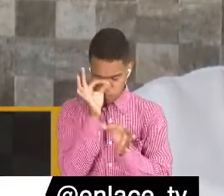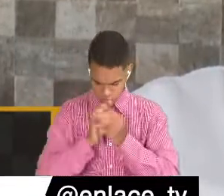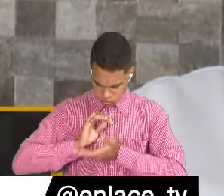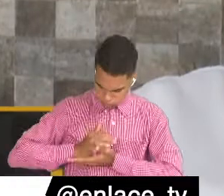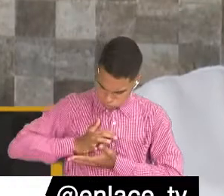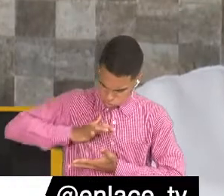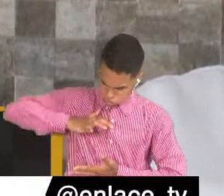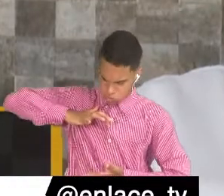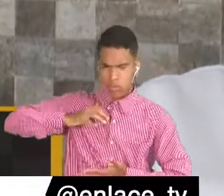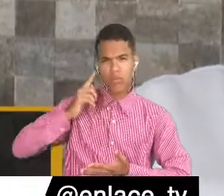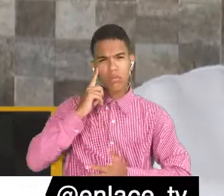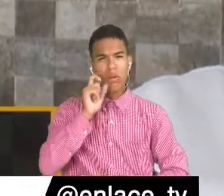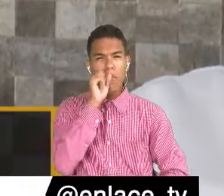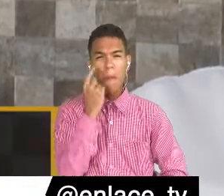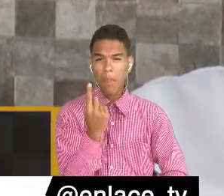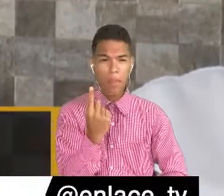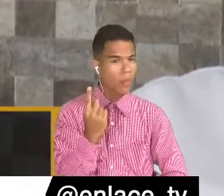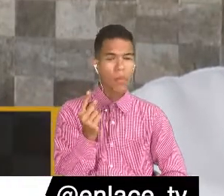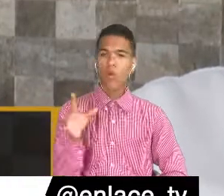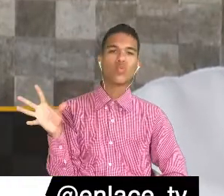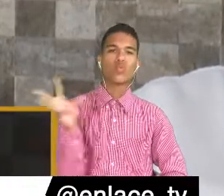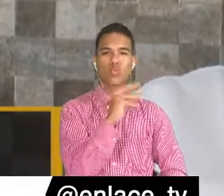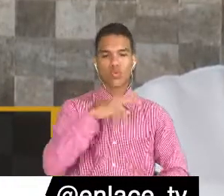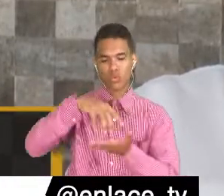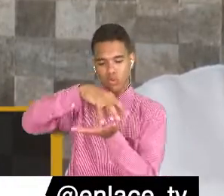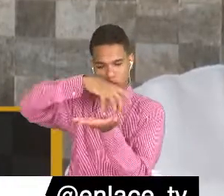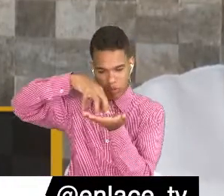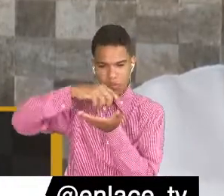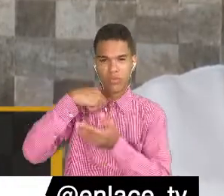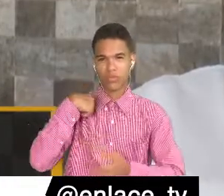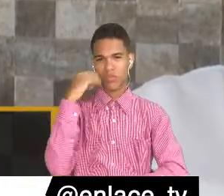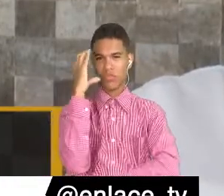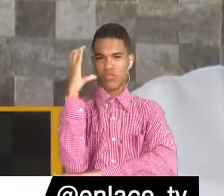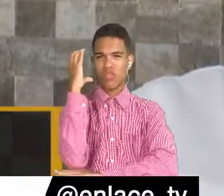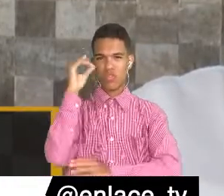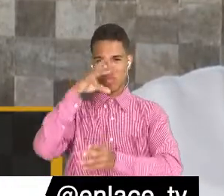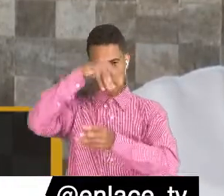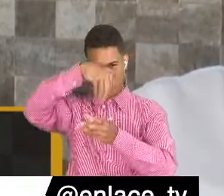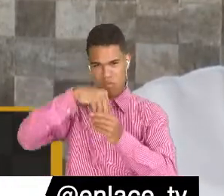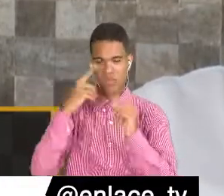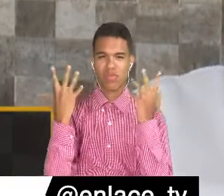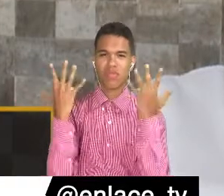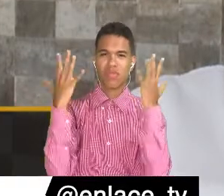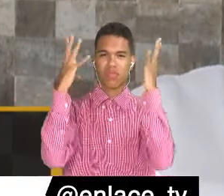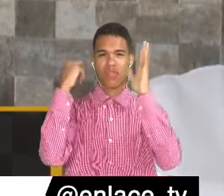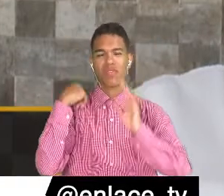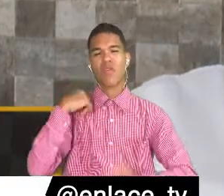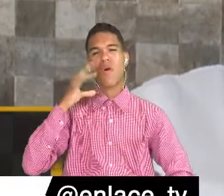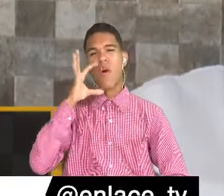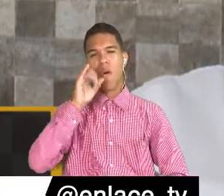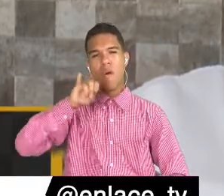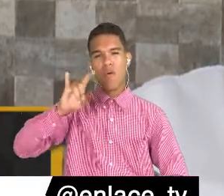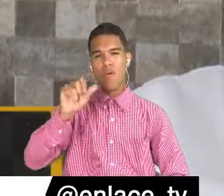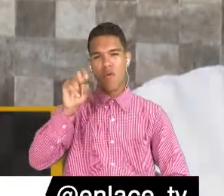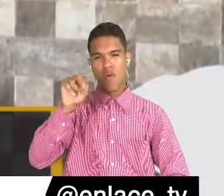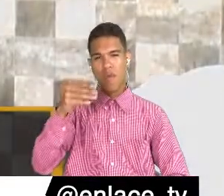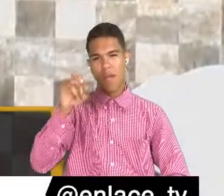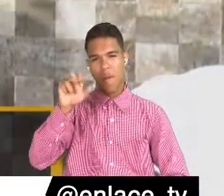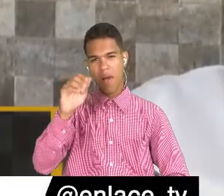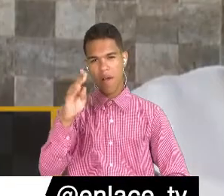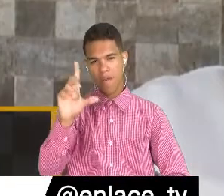barranqueños, y no solo de los barranqueños, sino de todos los santandereanos y colombianos, en pos de esta gran fiesta que Juan Pablo II ha decretado para la Iglesia